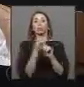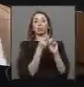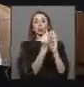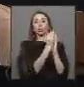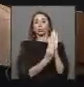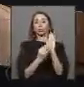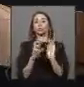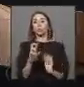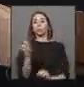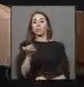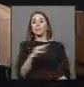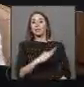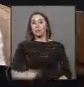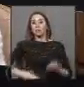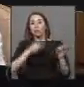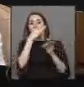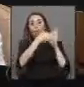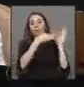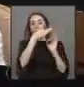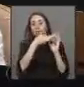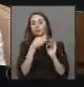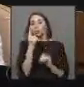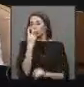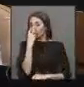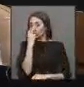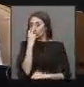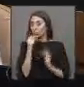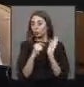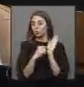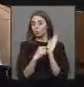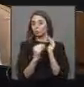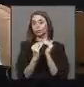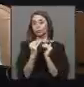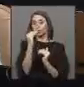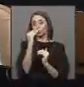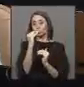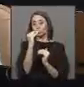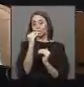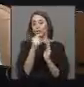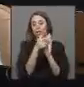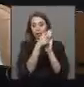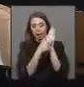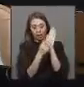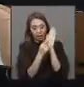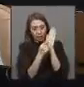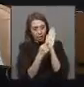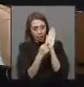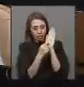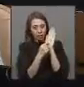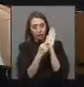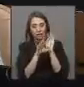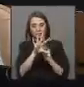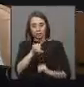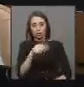tocar aquí un punto que me parece curioso. Hay un incremento en lo que es la partida de